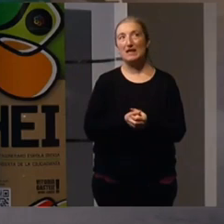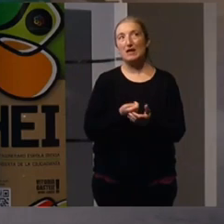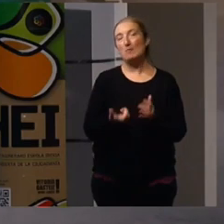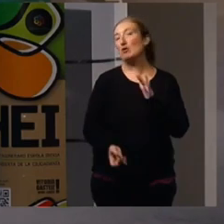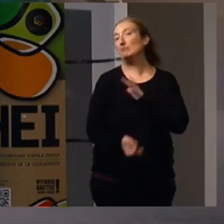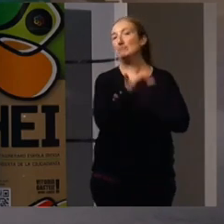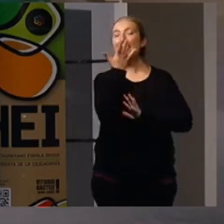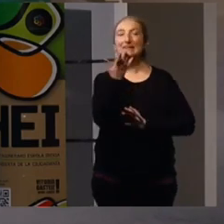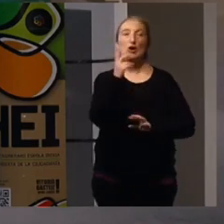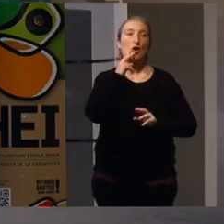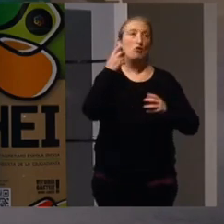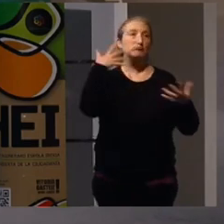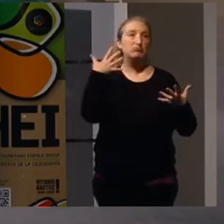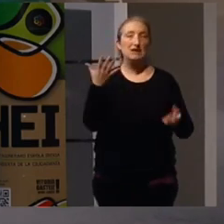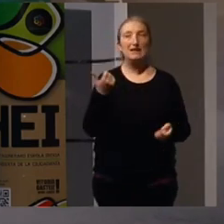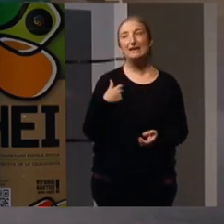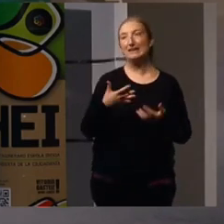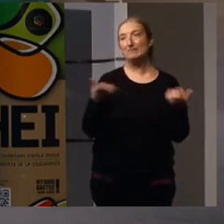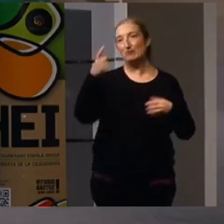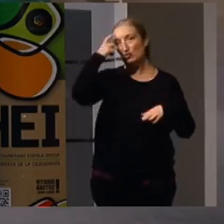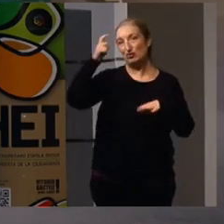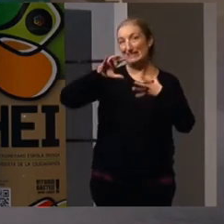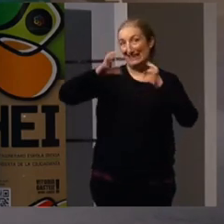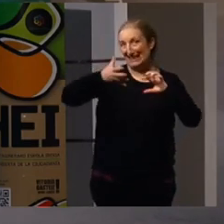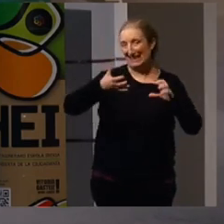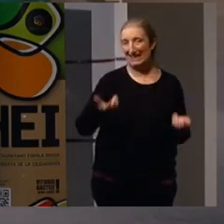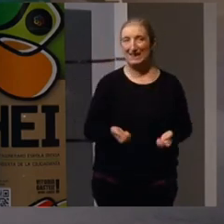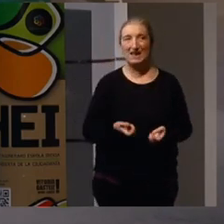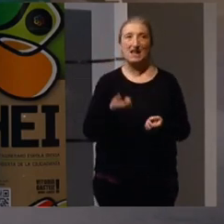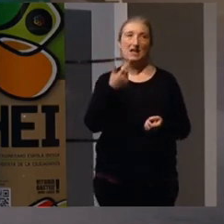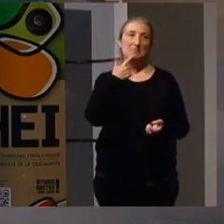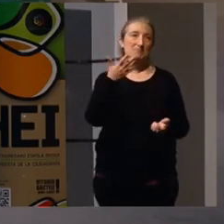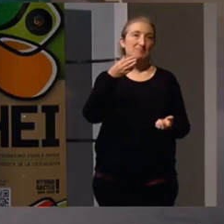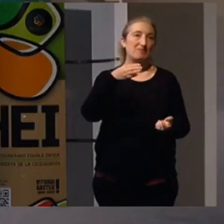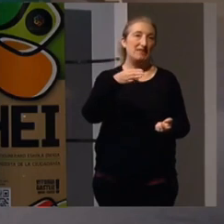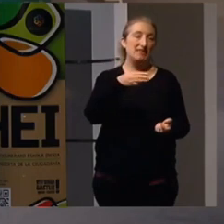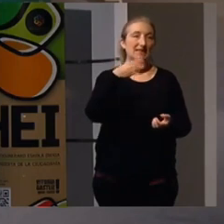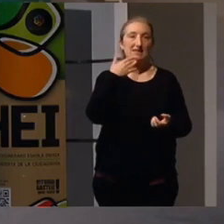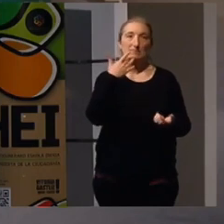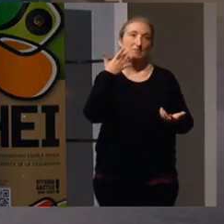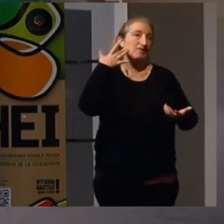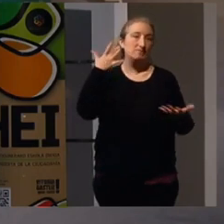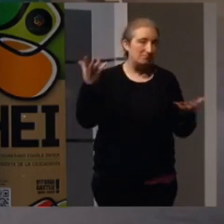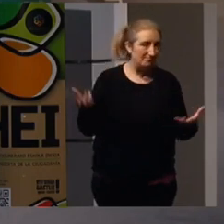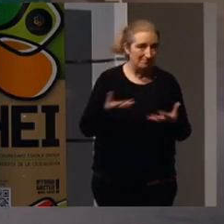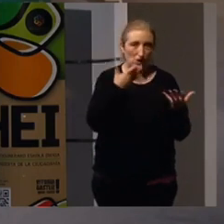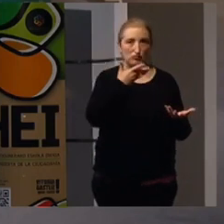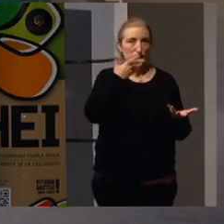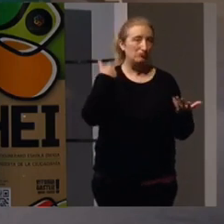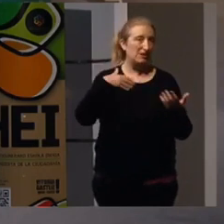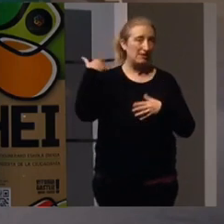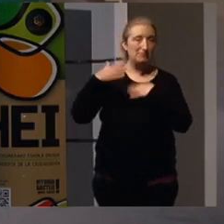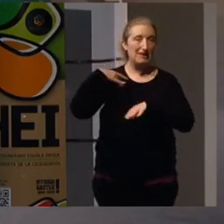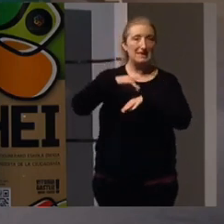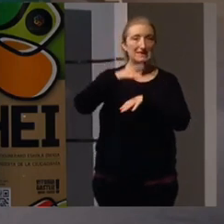saltó un poco, o sea, la popularizó Guillermo Rendueles, que es un psiquiatra de los padres de la reforma, de la Asociación Española de Neuropsiquiatría, que es la Asociación